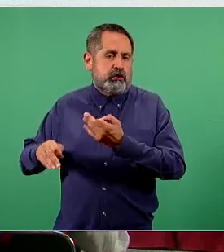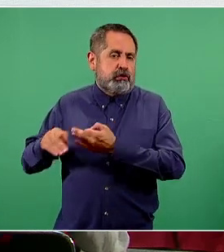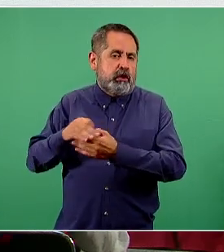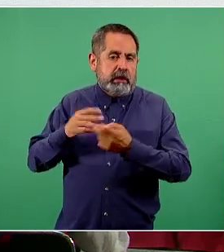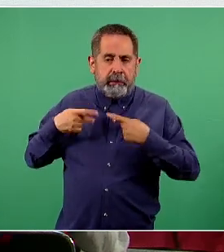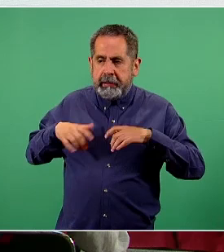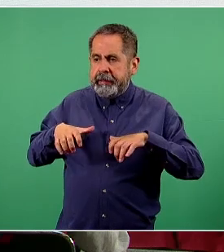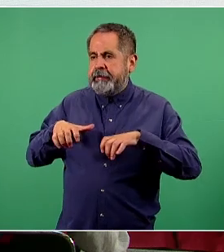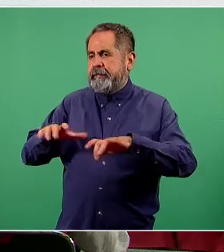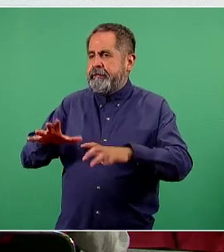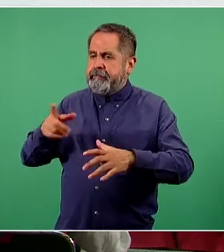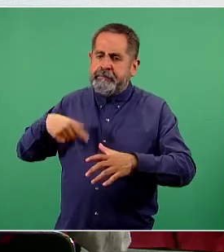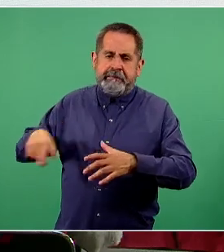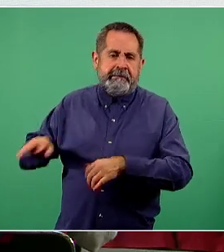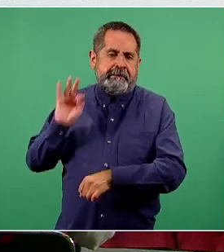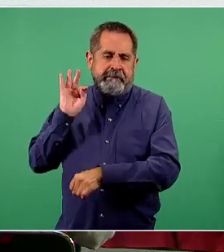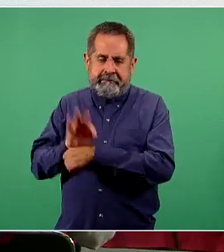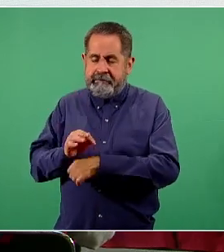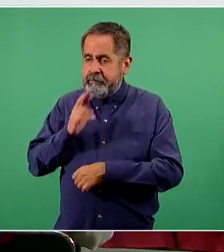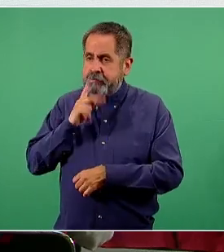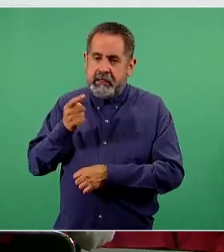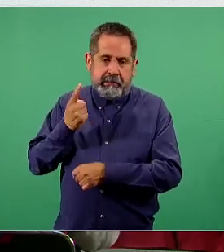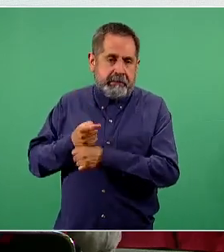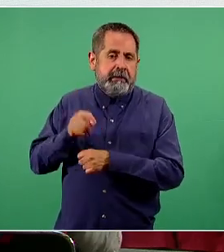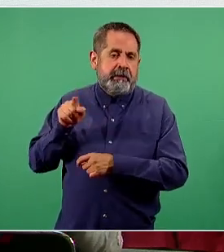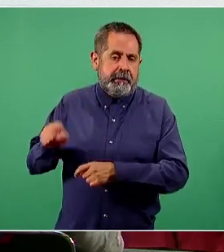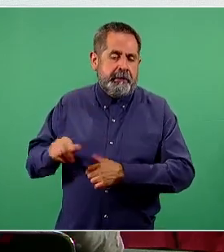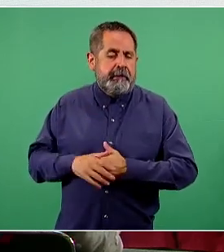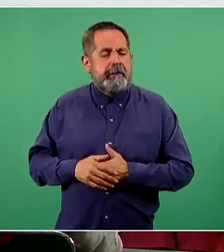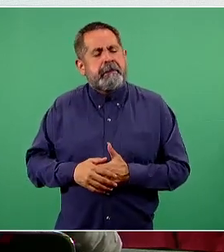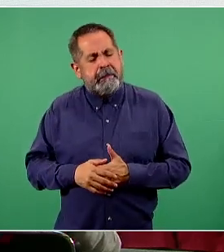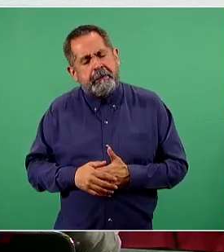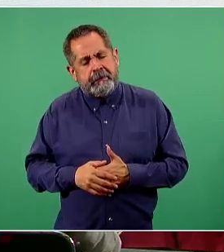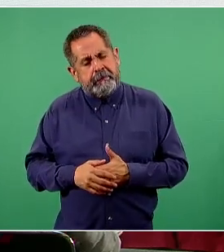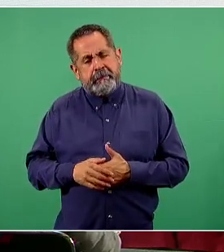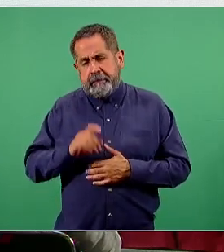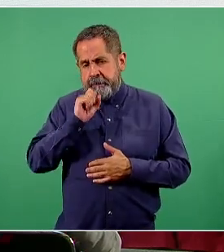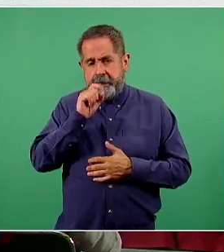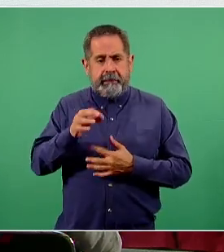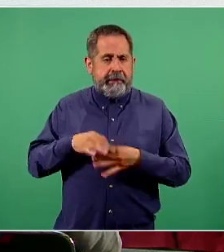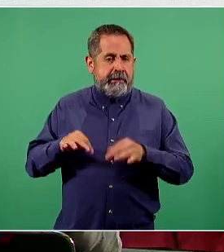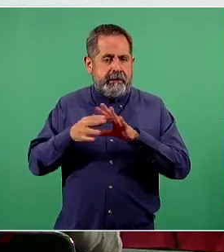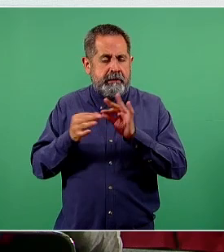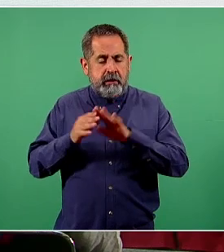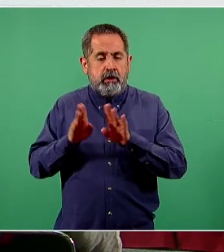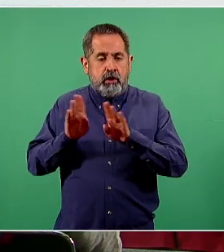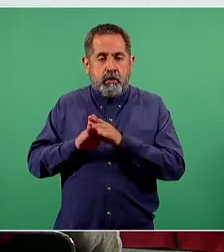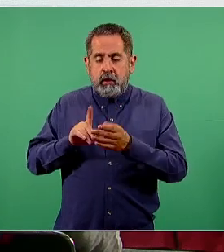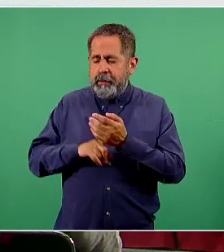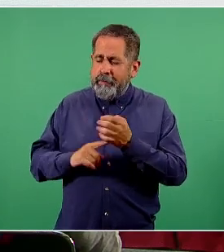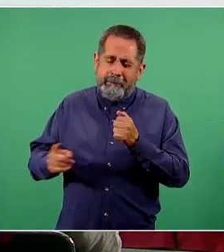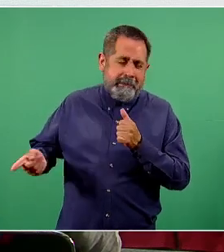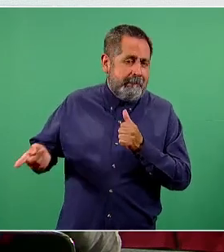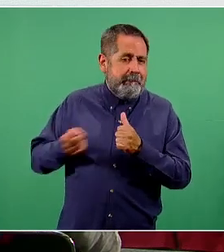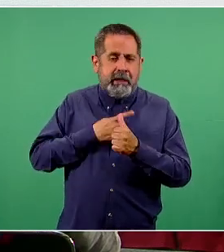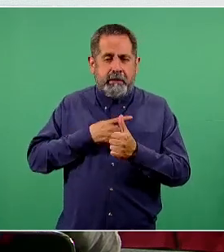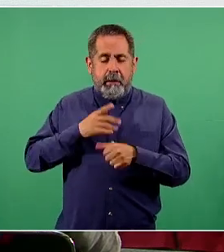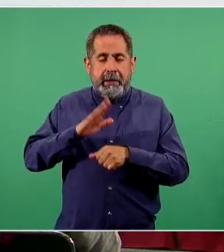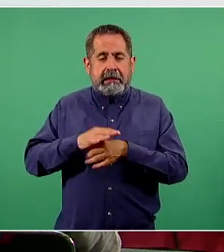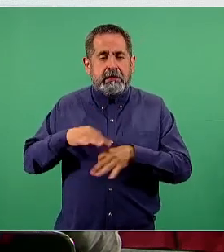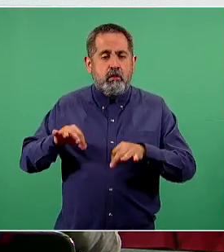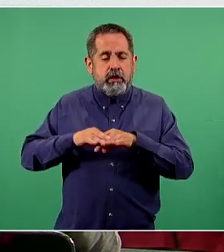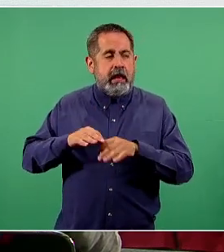del Estado mexicano. Y en un momento dado también es importante ver que la priorización que se ha